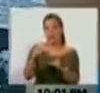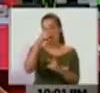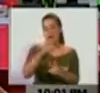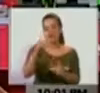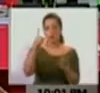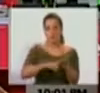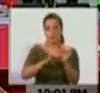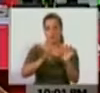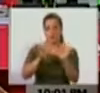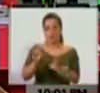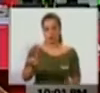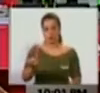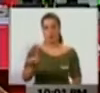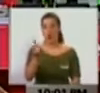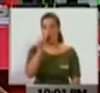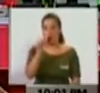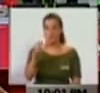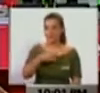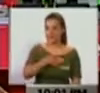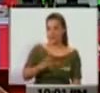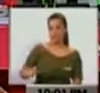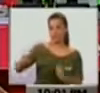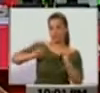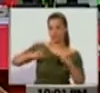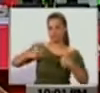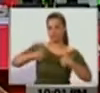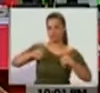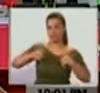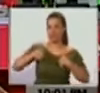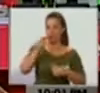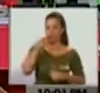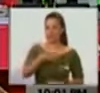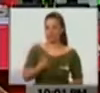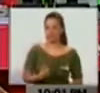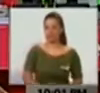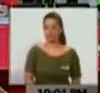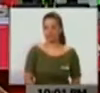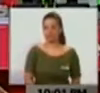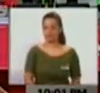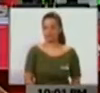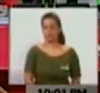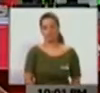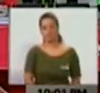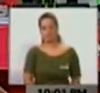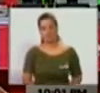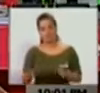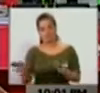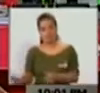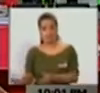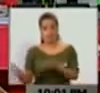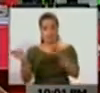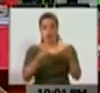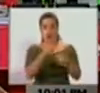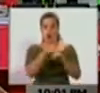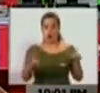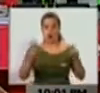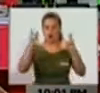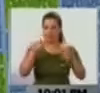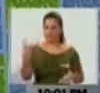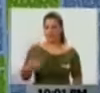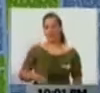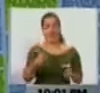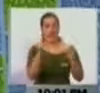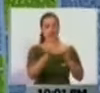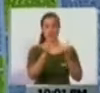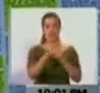no estaba, estaba buscando que lo nombraran. AD insiste en interés de COPEI